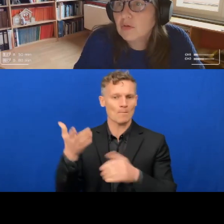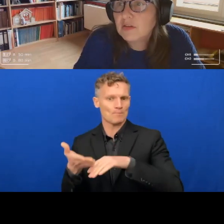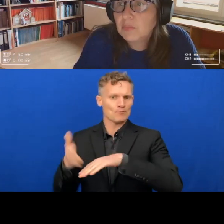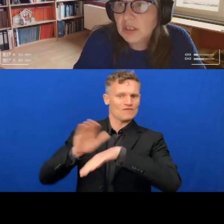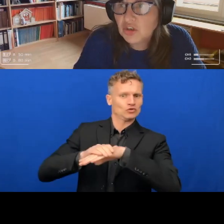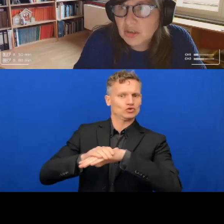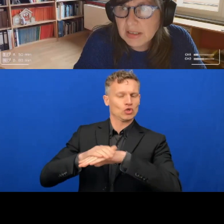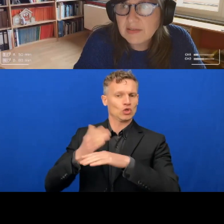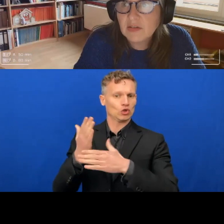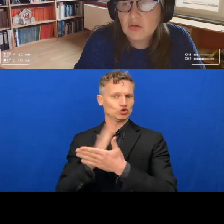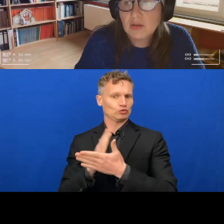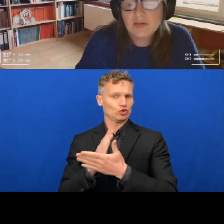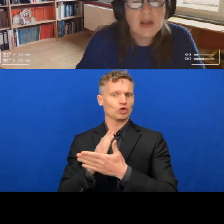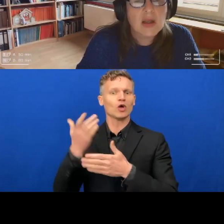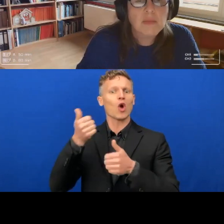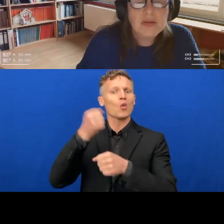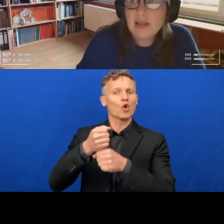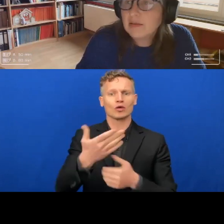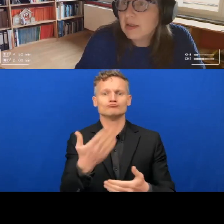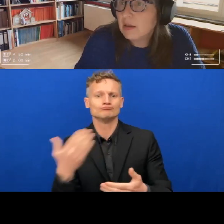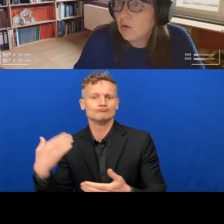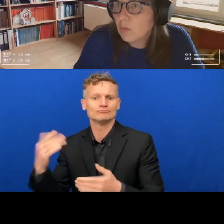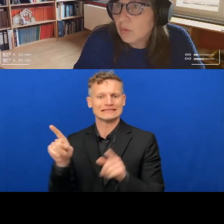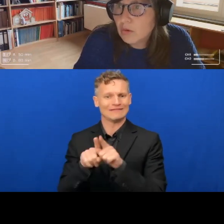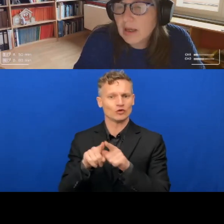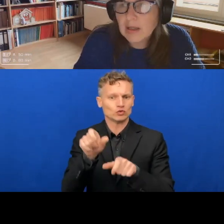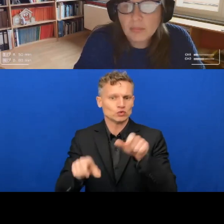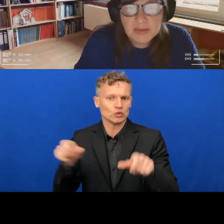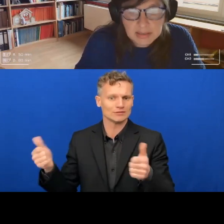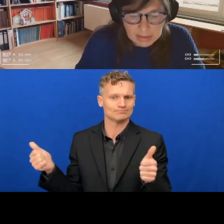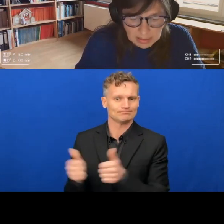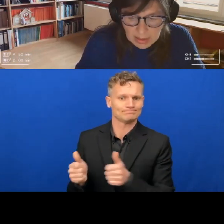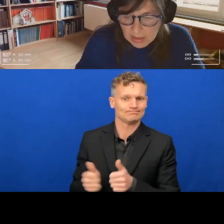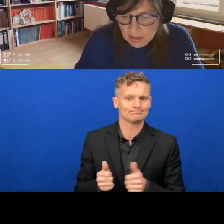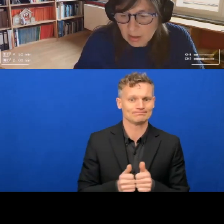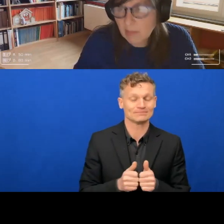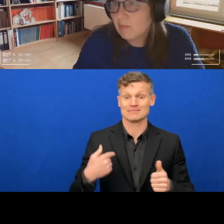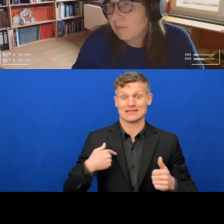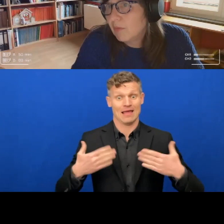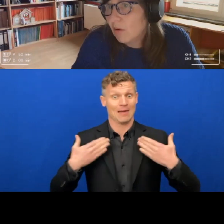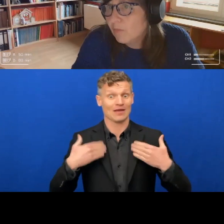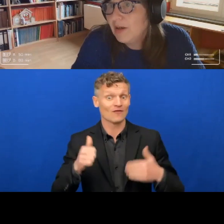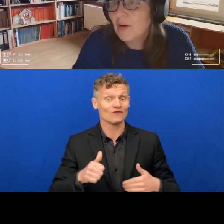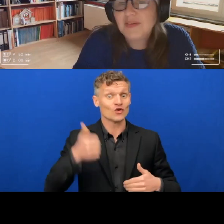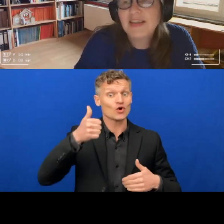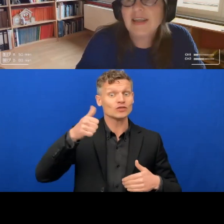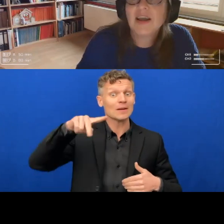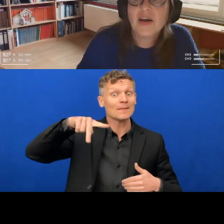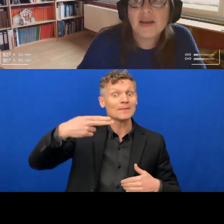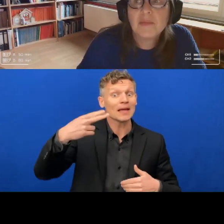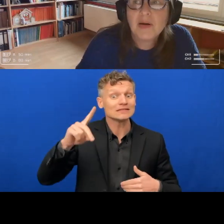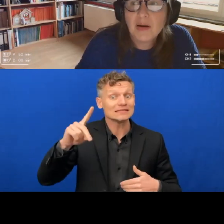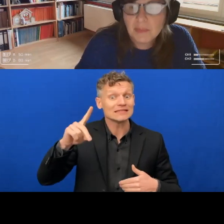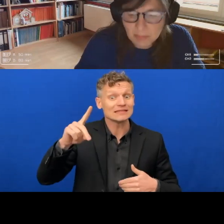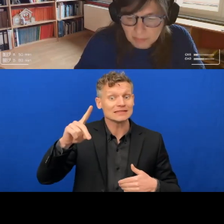una especie de asesoría supervisada por intérpretes profesionales. Y tengo el gusto de decir que el 1 de marzo tendremos